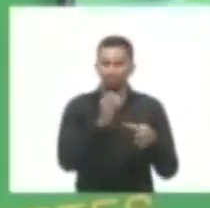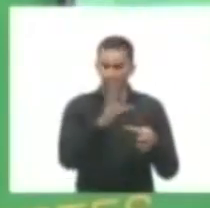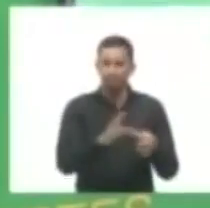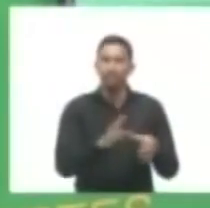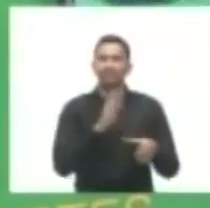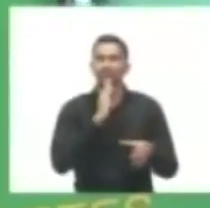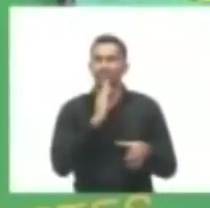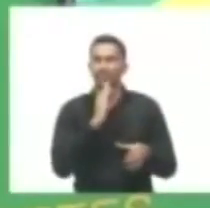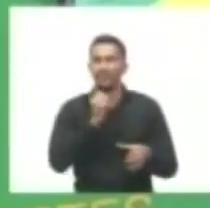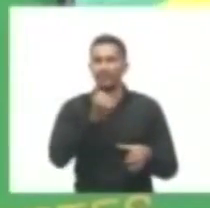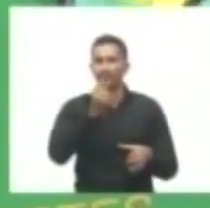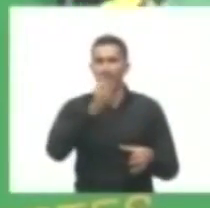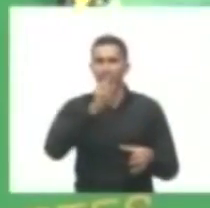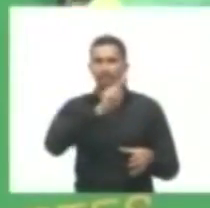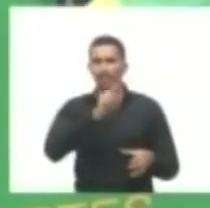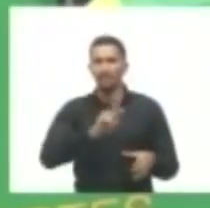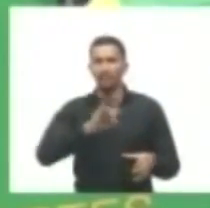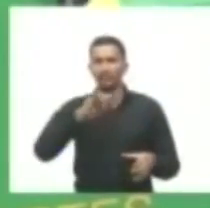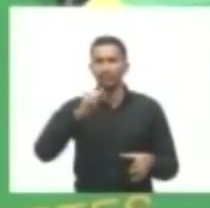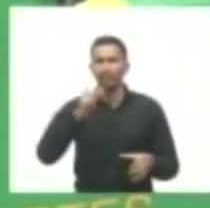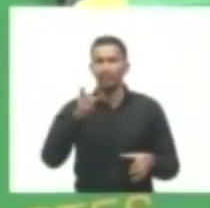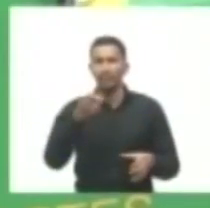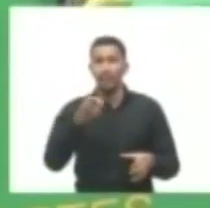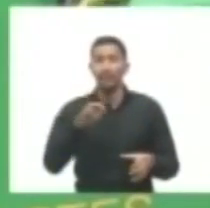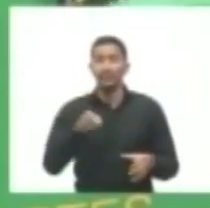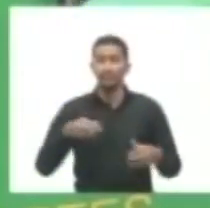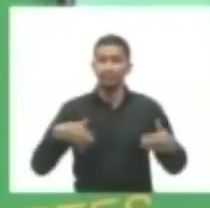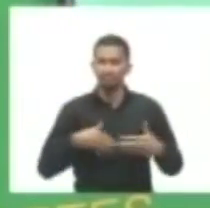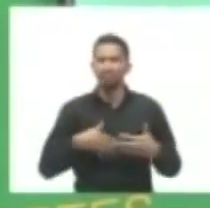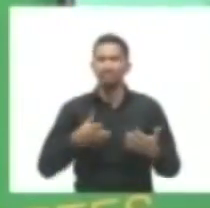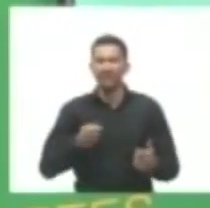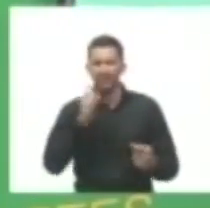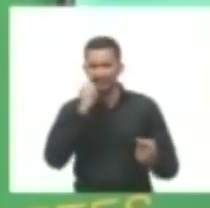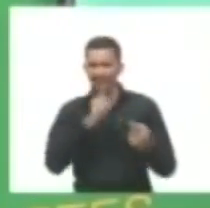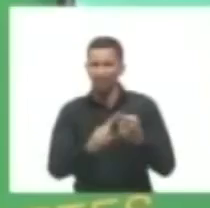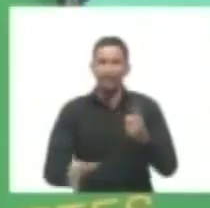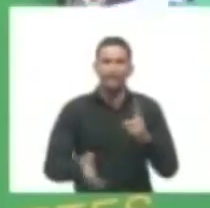equipo vallenato le apuesta a conquistar la categoría B.